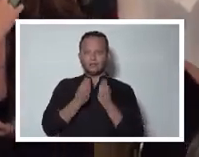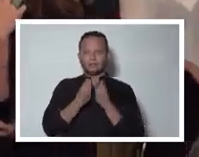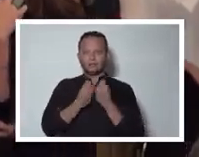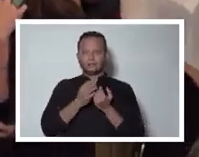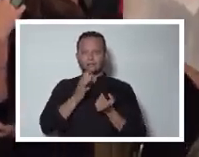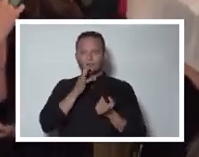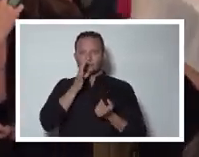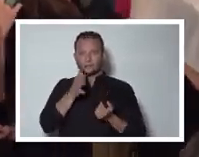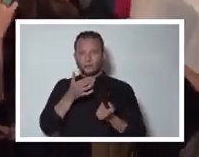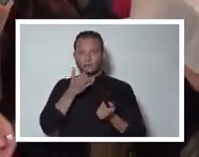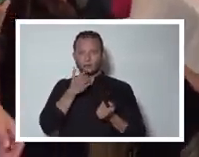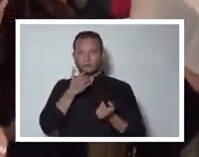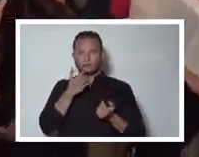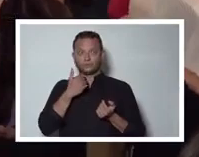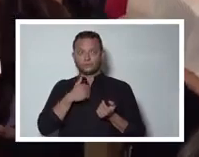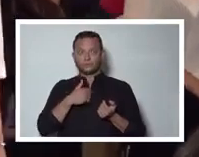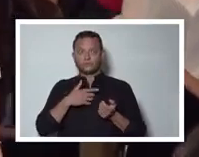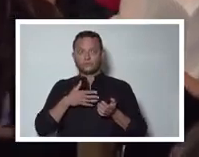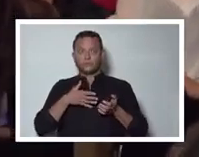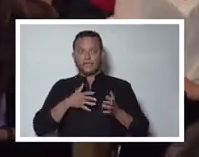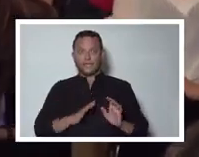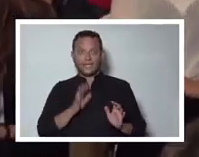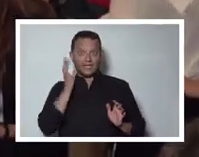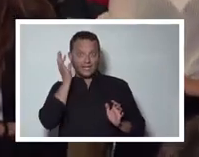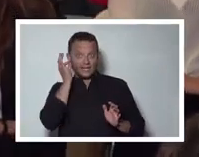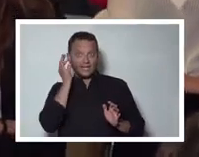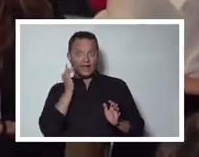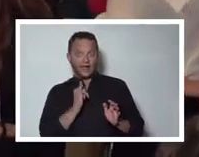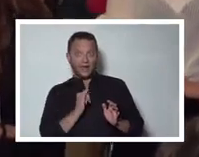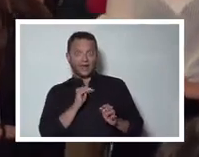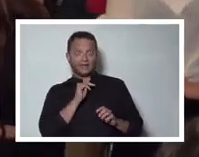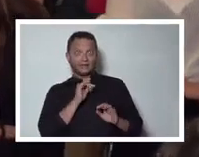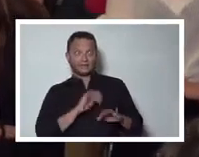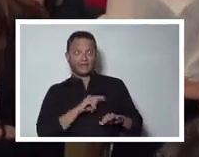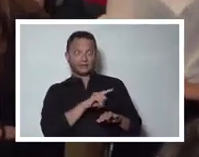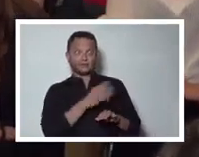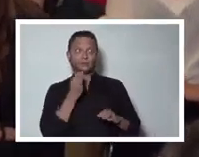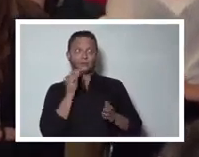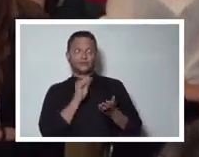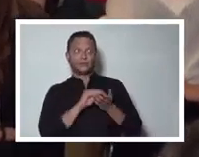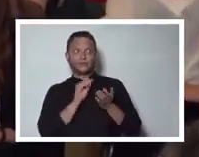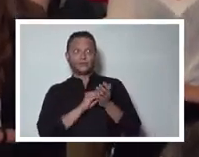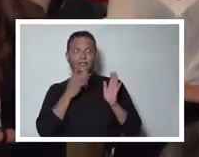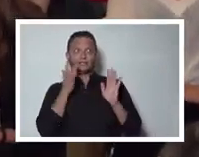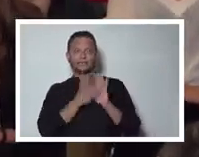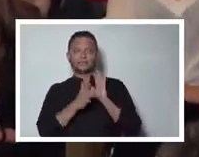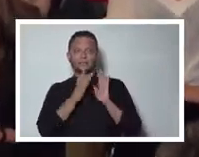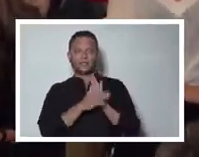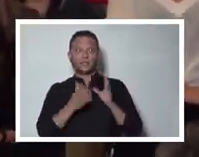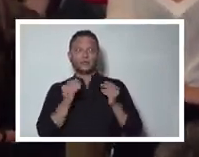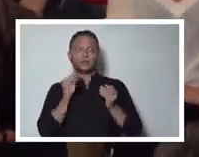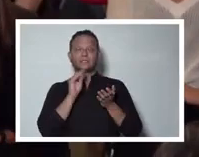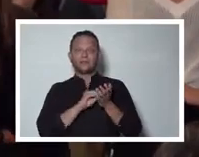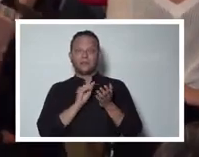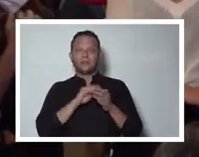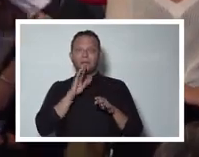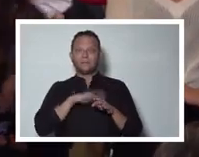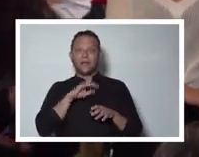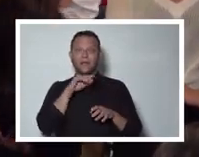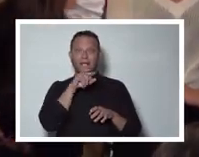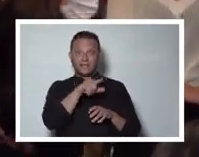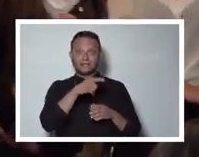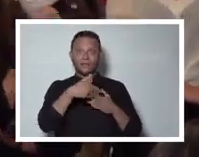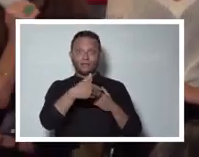tengo una criatura que está ahí que es mi hija y le explico muchas veces le explico muchas veces que para que ella sea